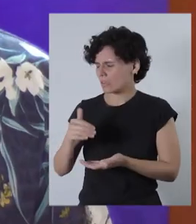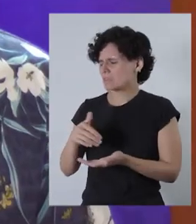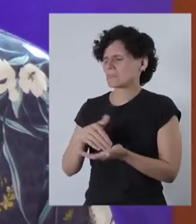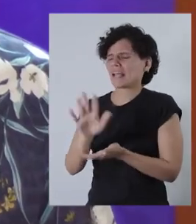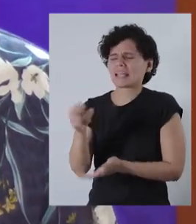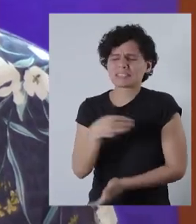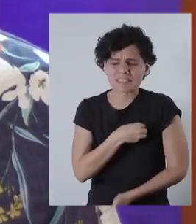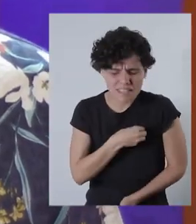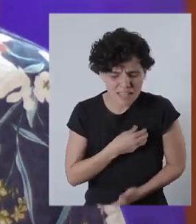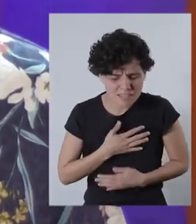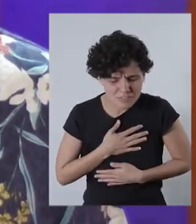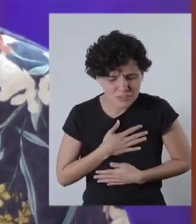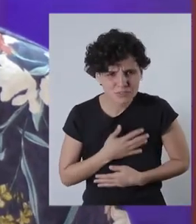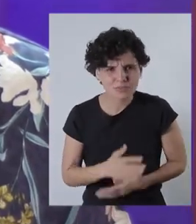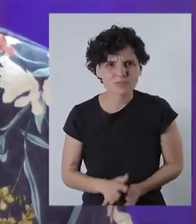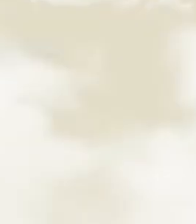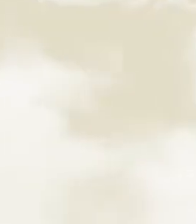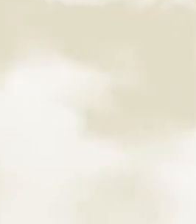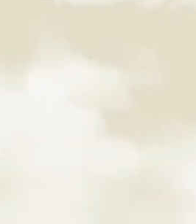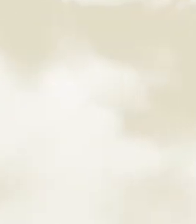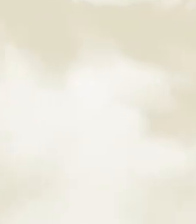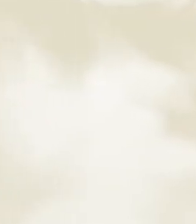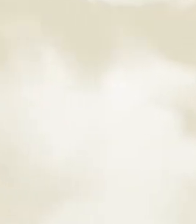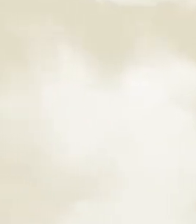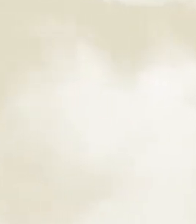como duele el rechazo